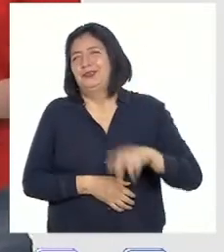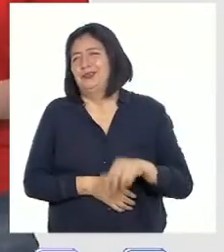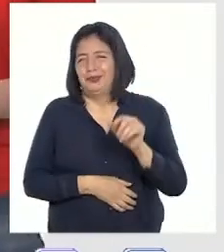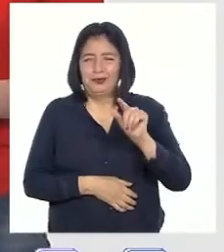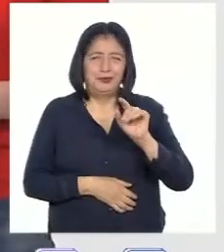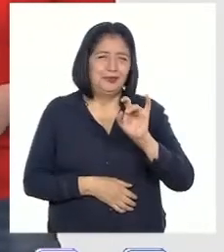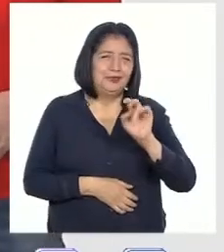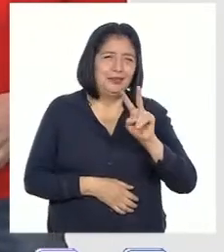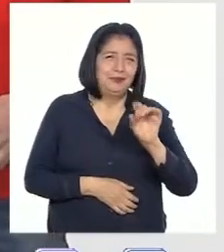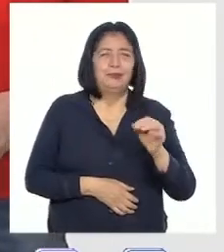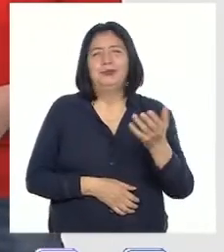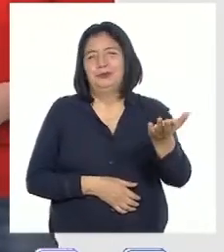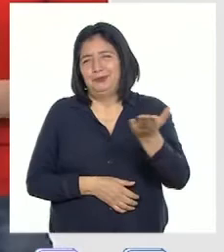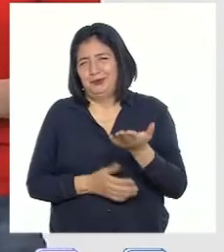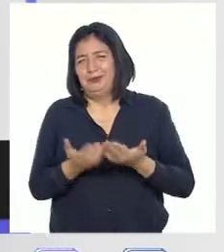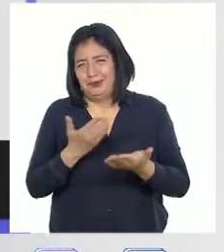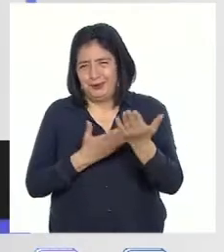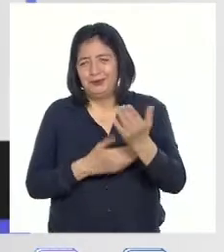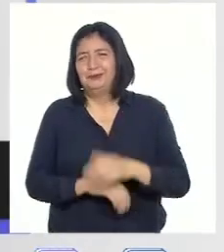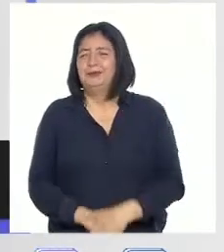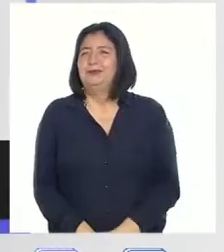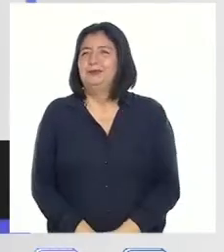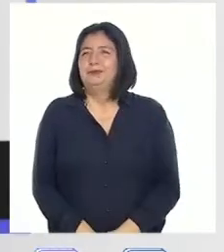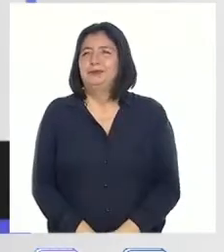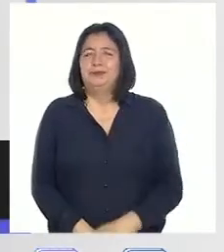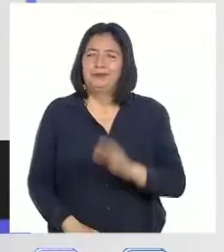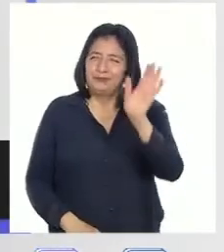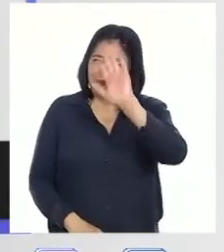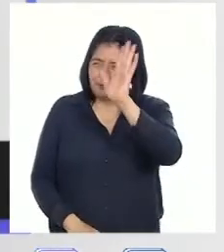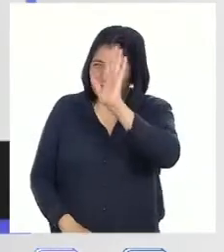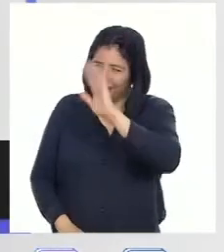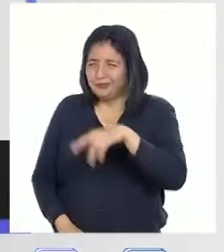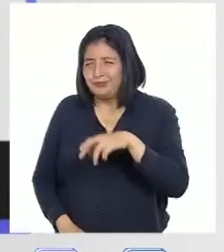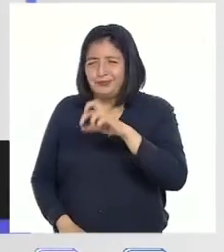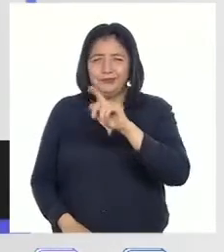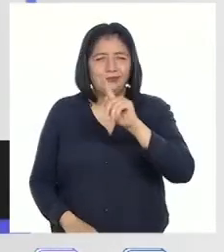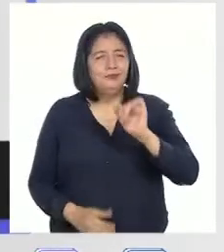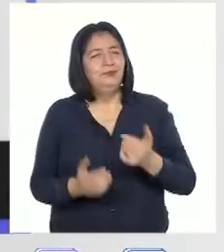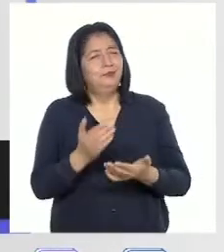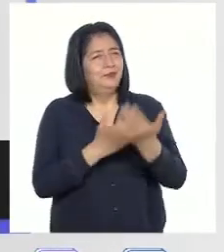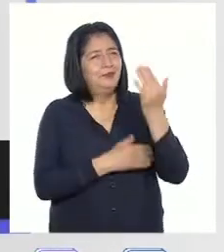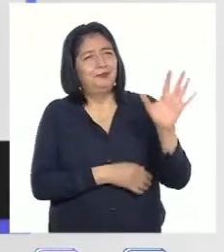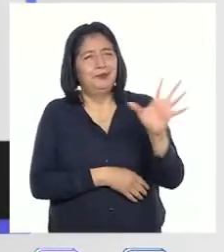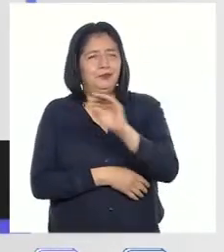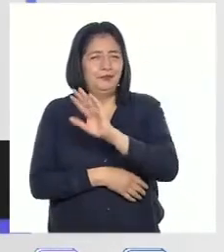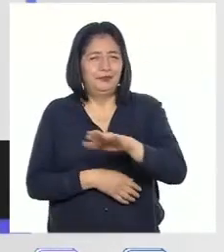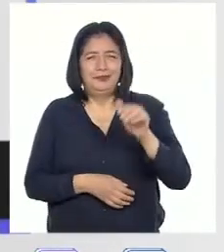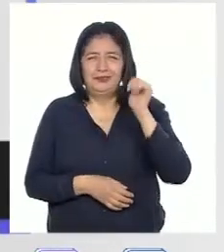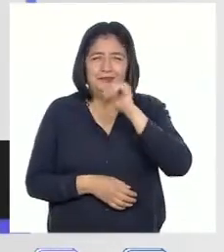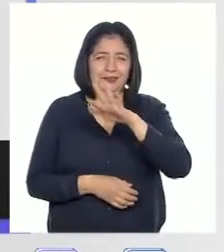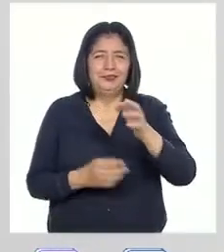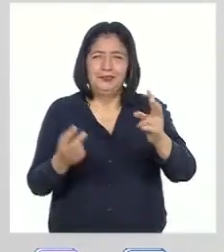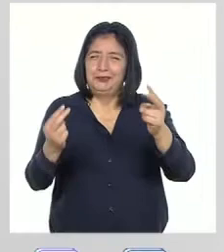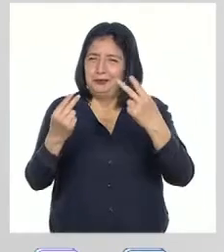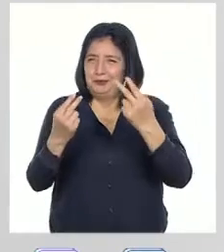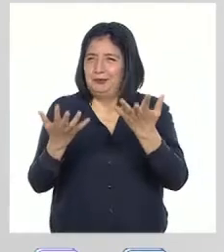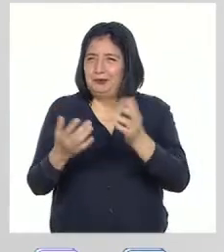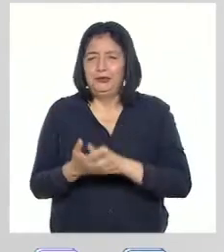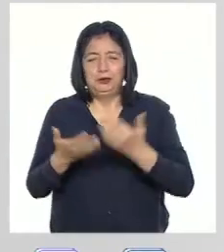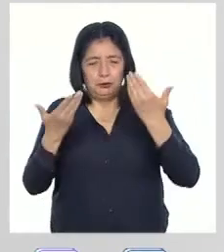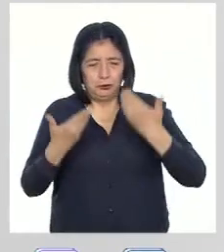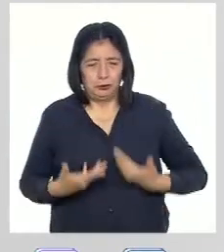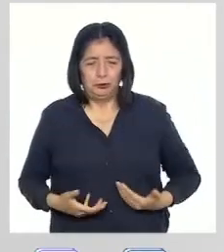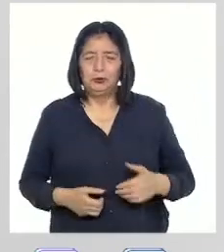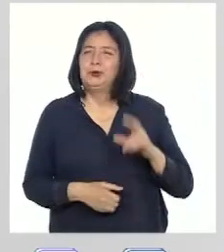Gustavo. ¡Bienvenido, profesor! ¡Buenos días! ¡Hola, Patricia! ¡Buenos días para ti y para todas las chicas y los chicos que nos ven! Soy